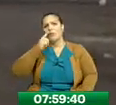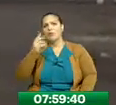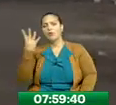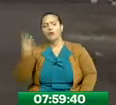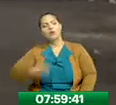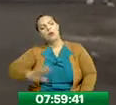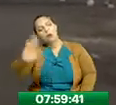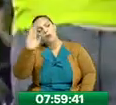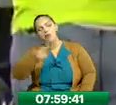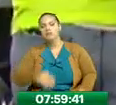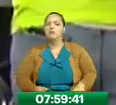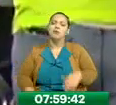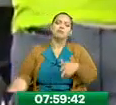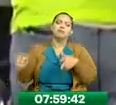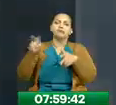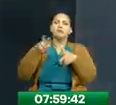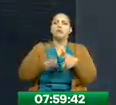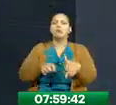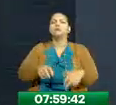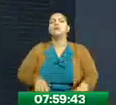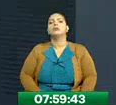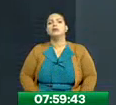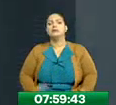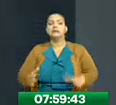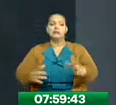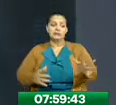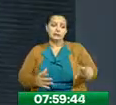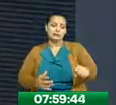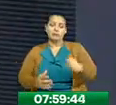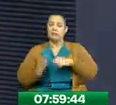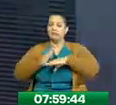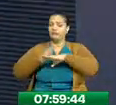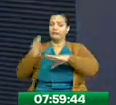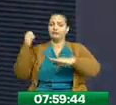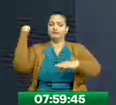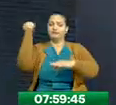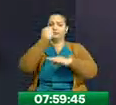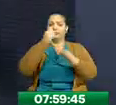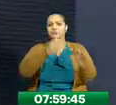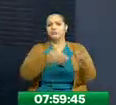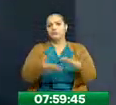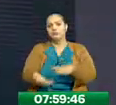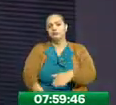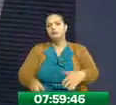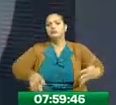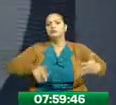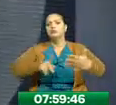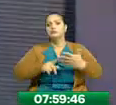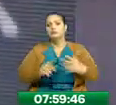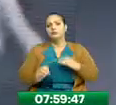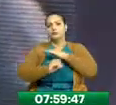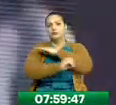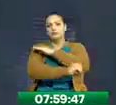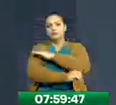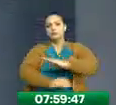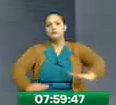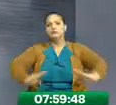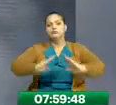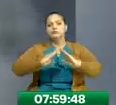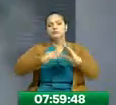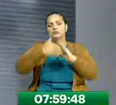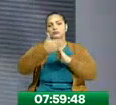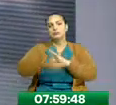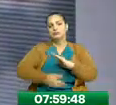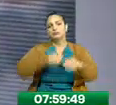por pasajeros. Cámaras de seguridad registraron el robo de una bicicleta que estaba en el portal de una casa en la ciudadela